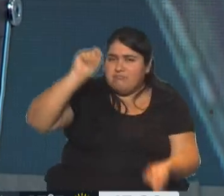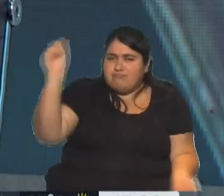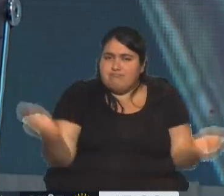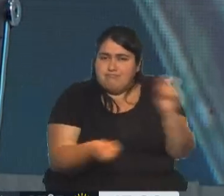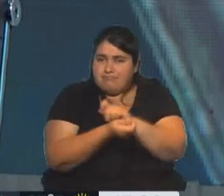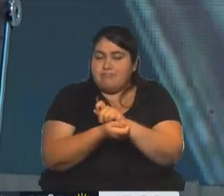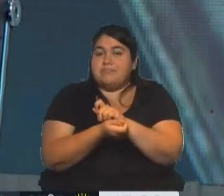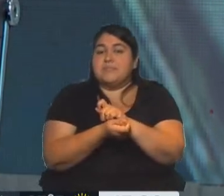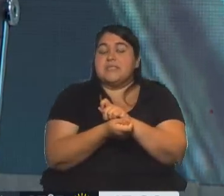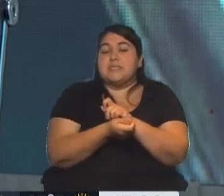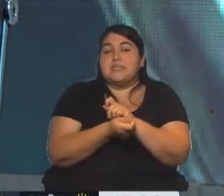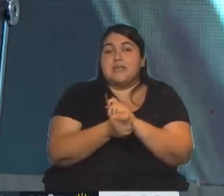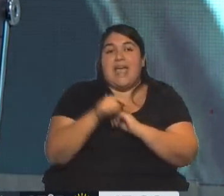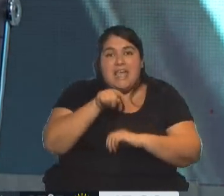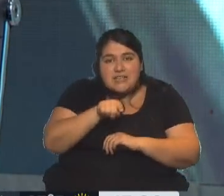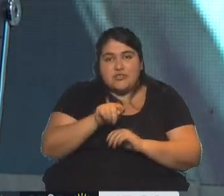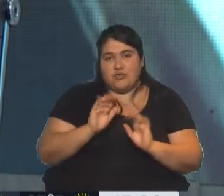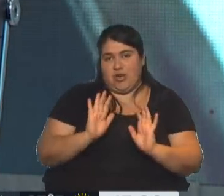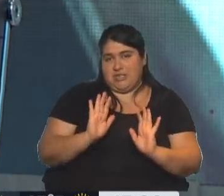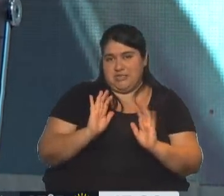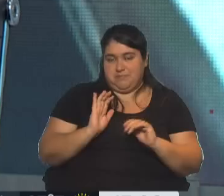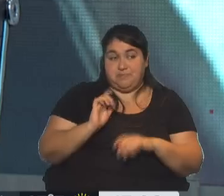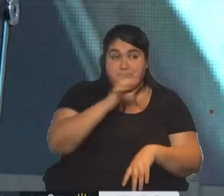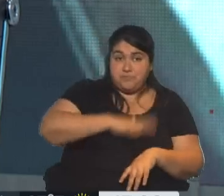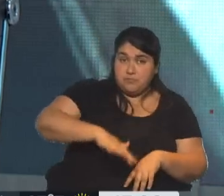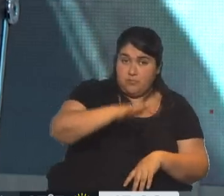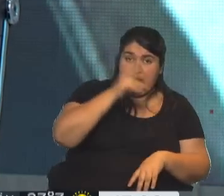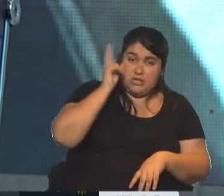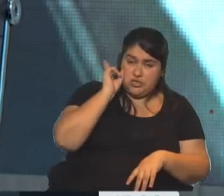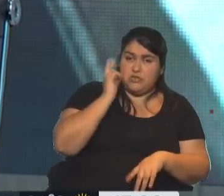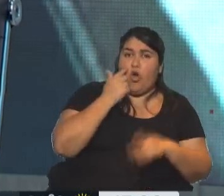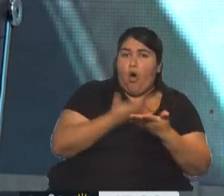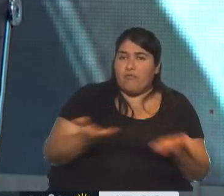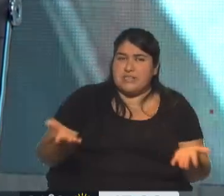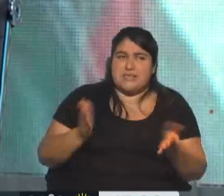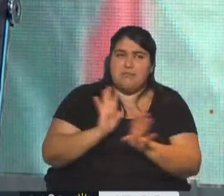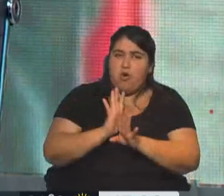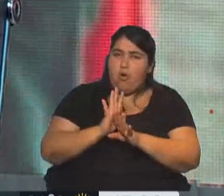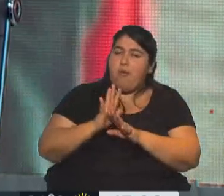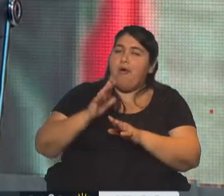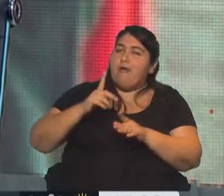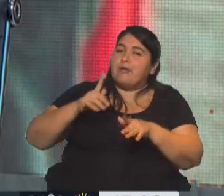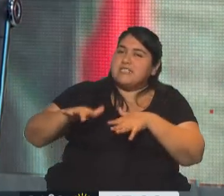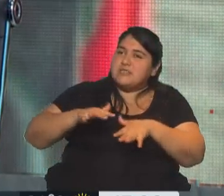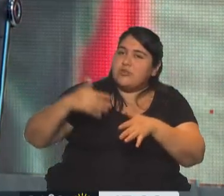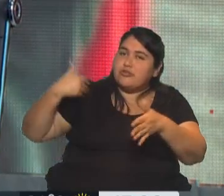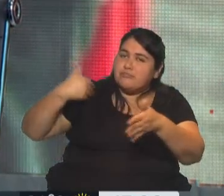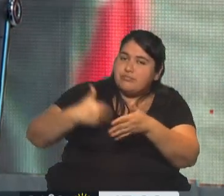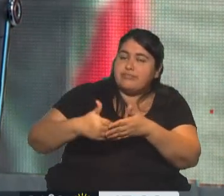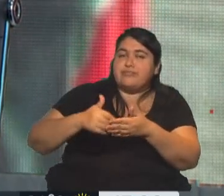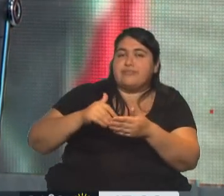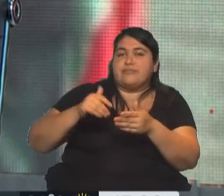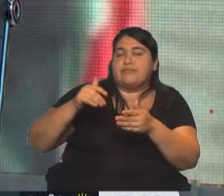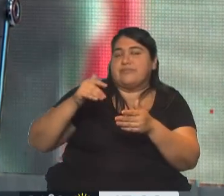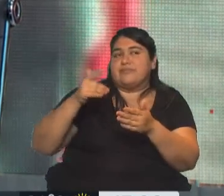hasta el final. Digo, eso es lo que promete. El pueblo chileno, cuando le ofrecieron romper el sistema, digo, un sistema ya anquilosado, que no